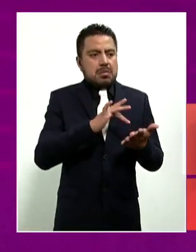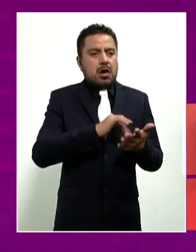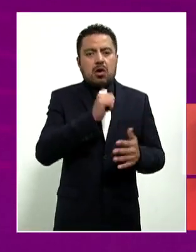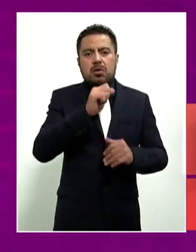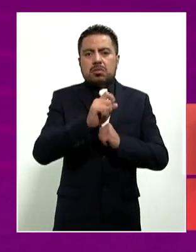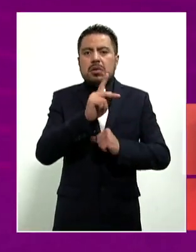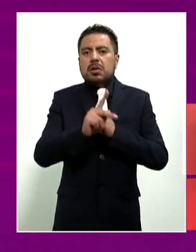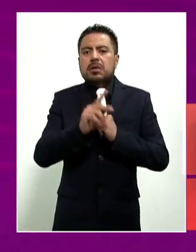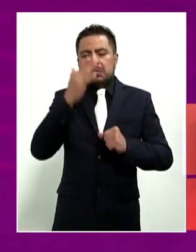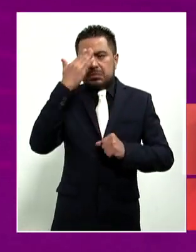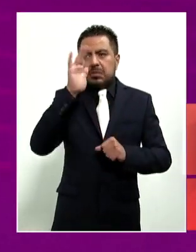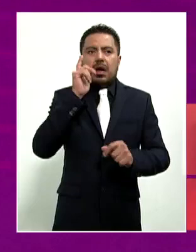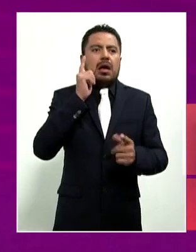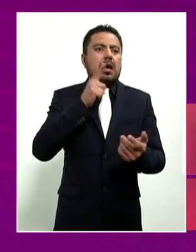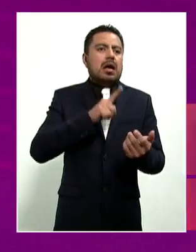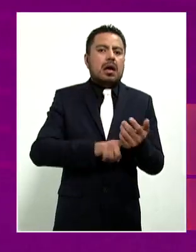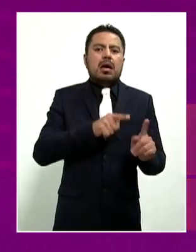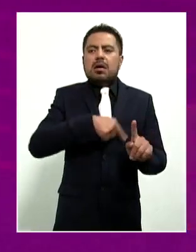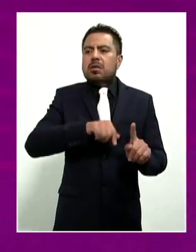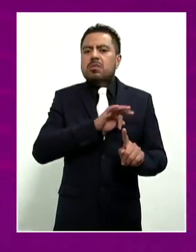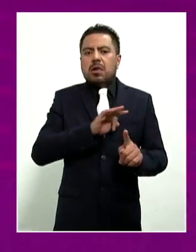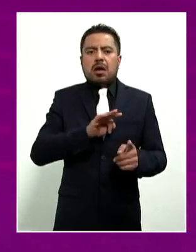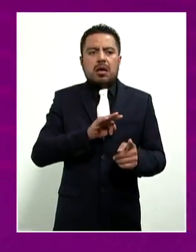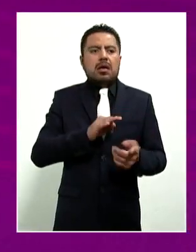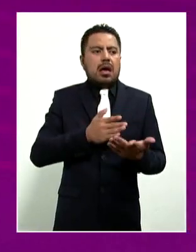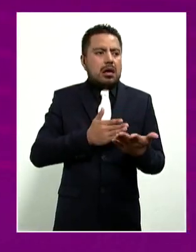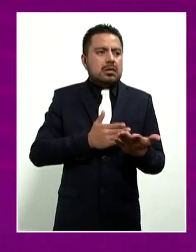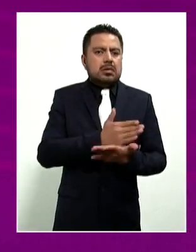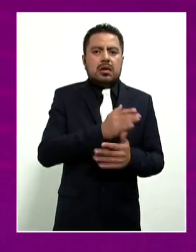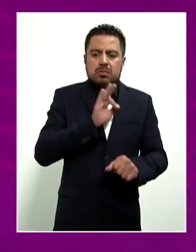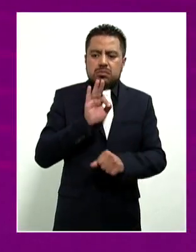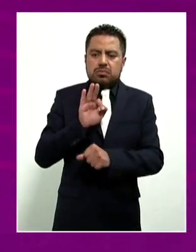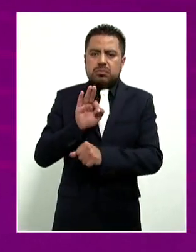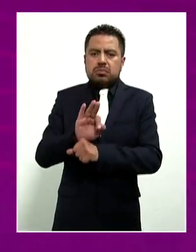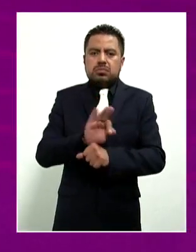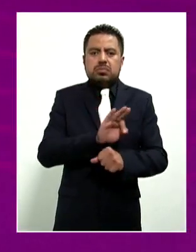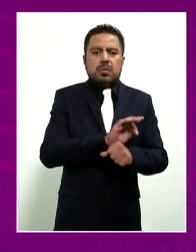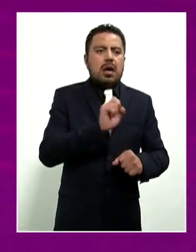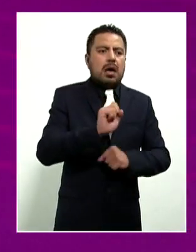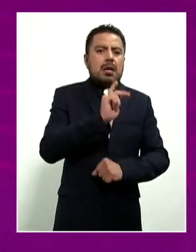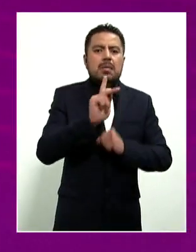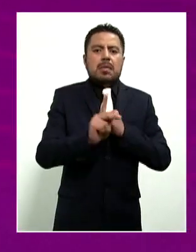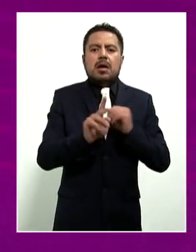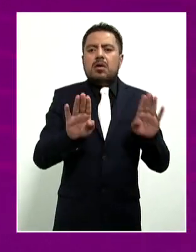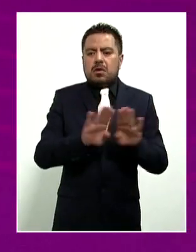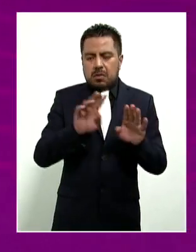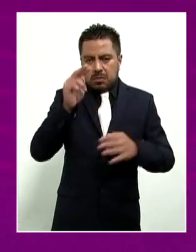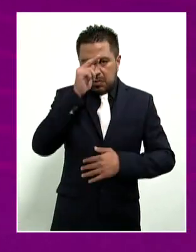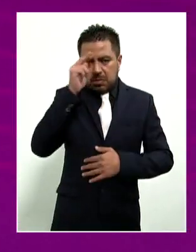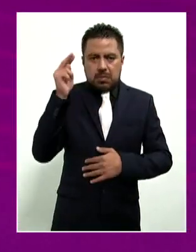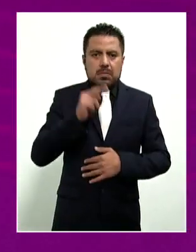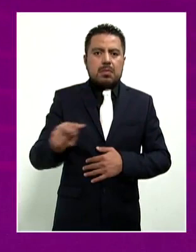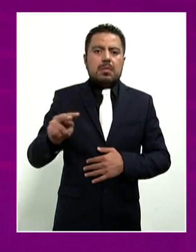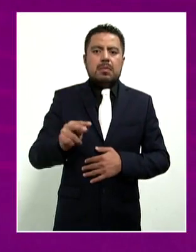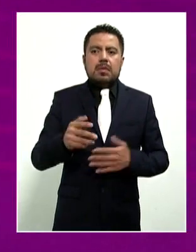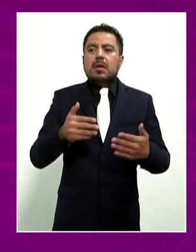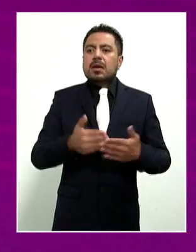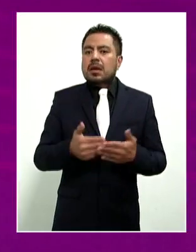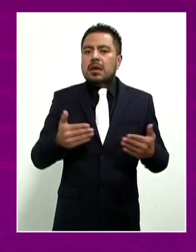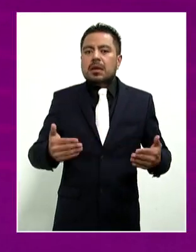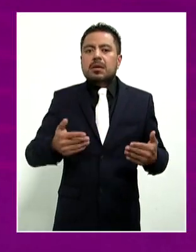por lo tanto, que pueden acceder a un tipo de protección en algún país, como México, digamos.